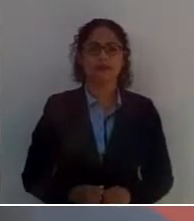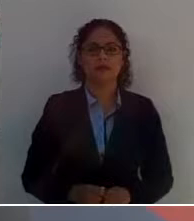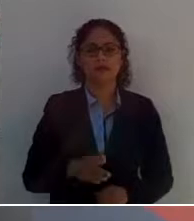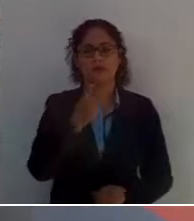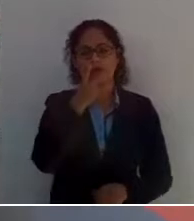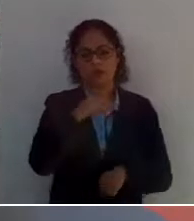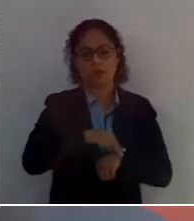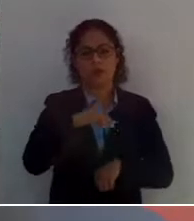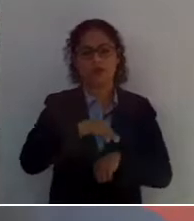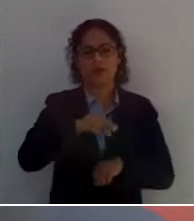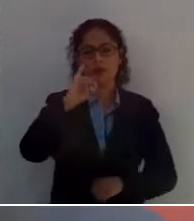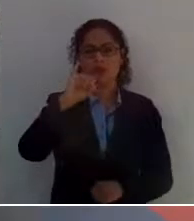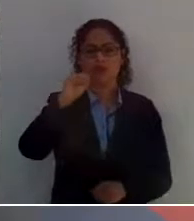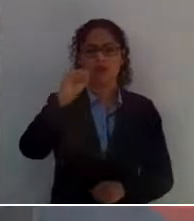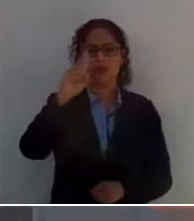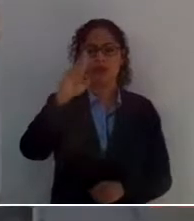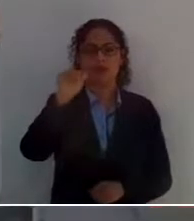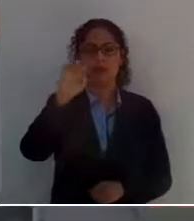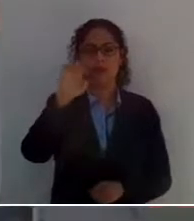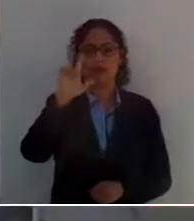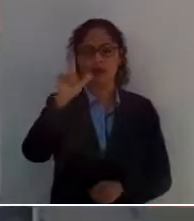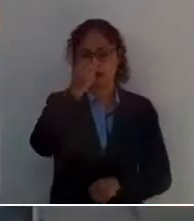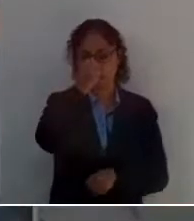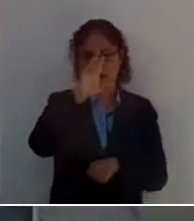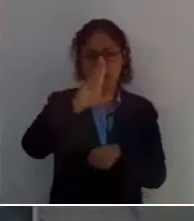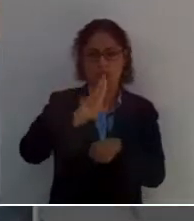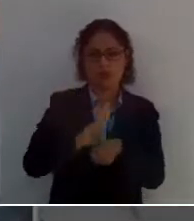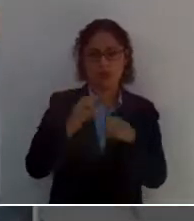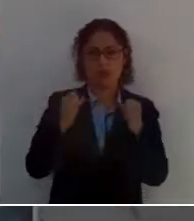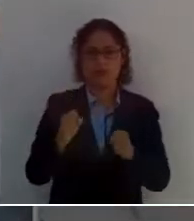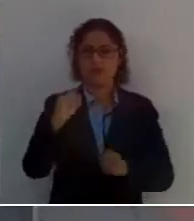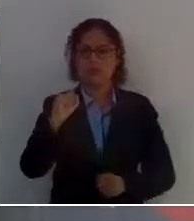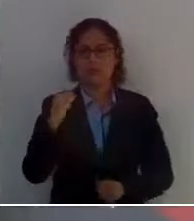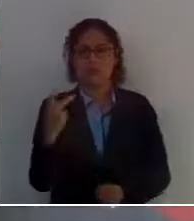Doctor Israel Patrón Reyes, secretario de Seguridad Pública.